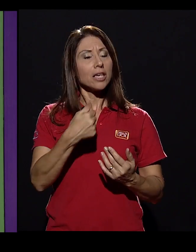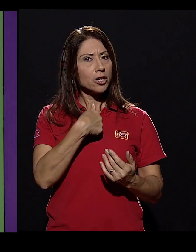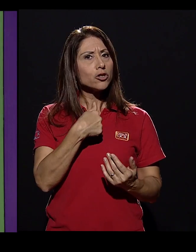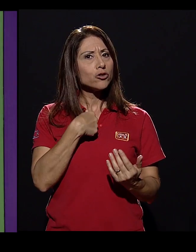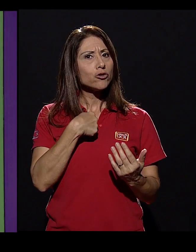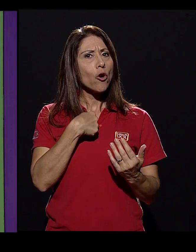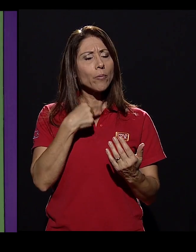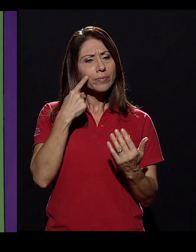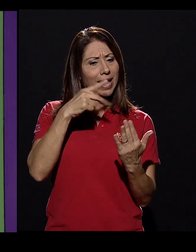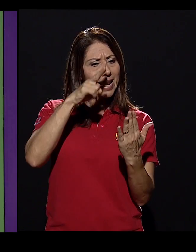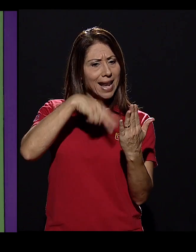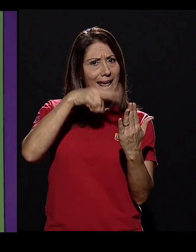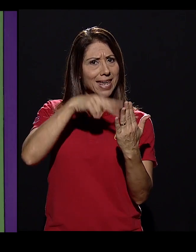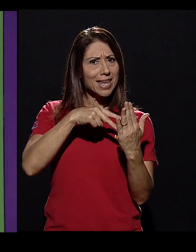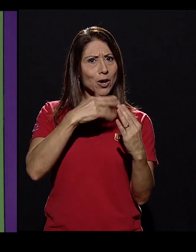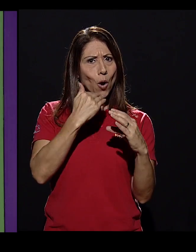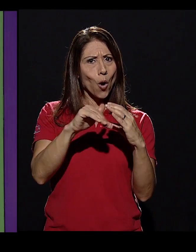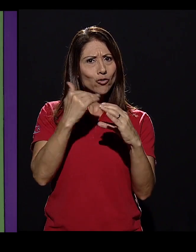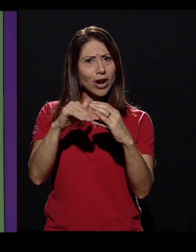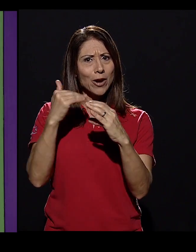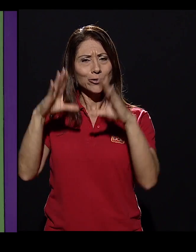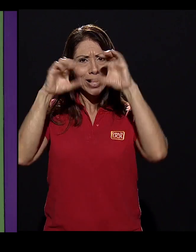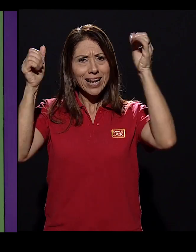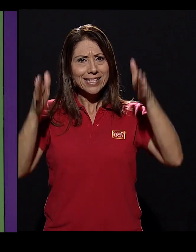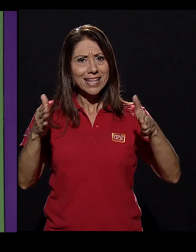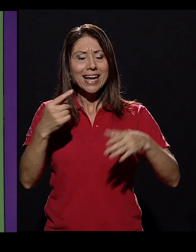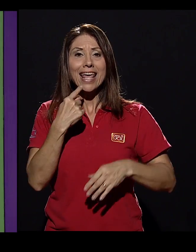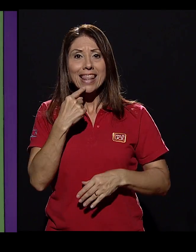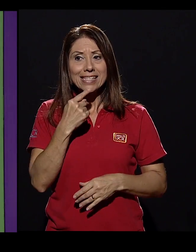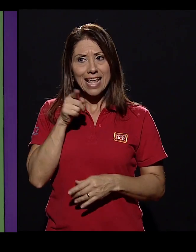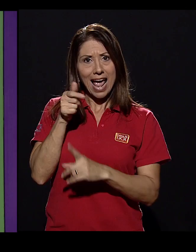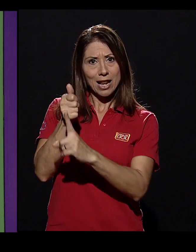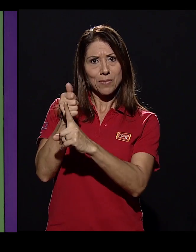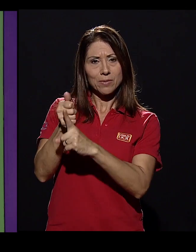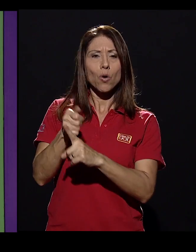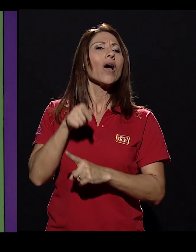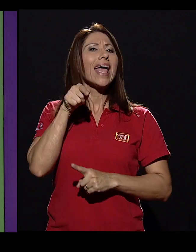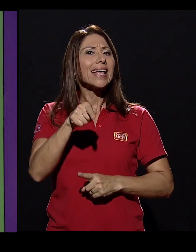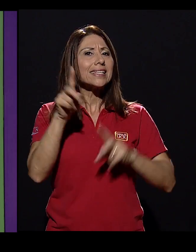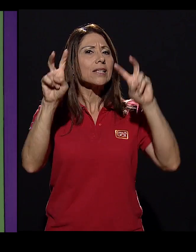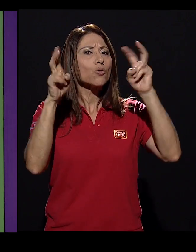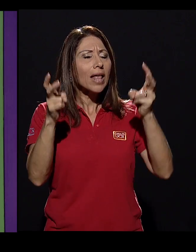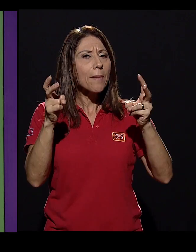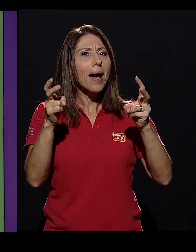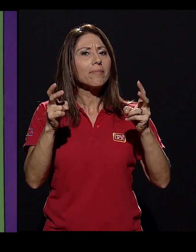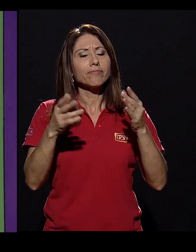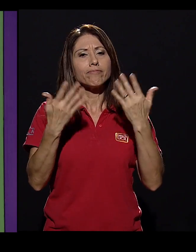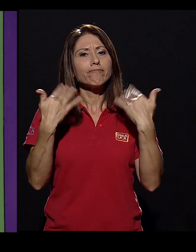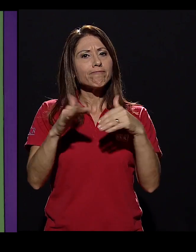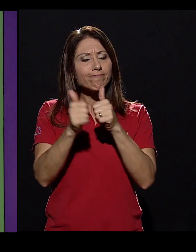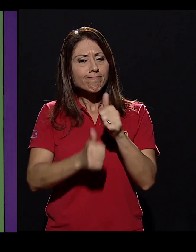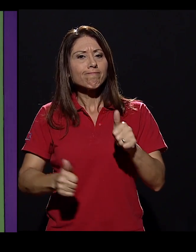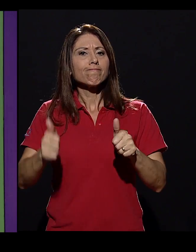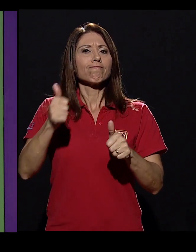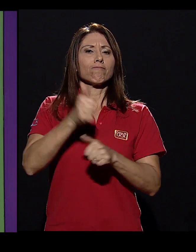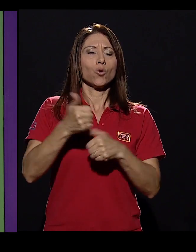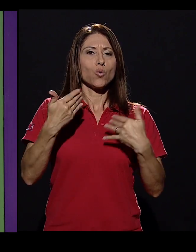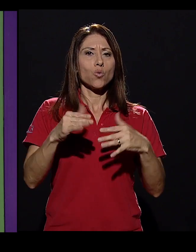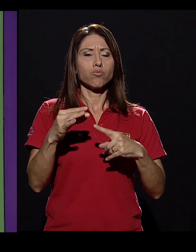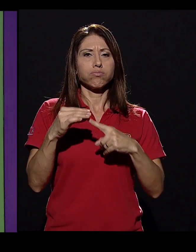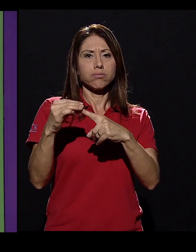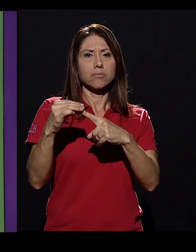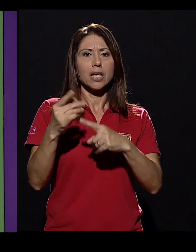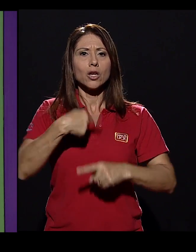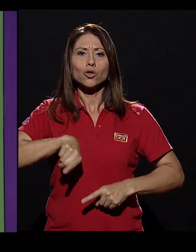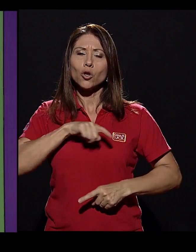digamos, leí efectivamente los correos del señor canciller en el que él decía, creo que este es un tema que ha sido claramente establecido como prioritario y en el que tenemos que